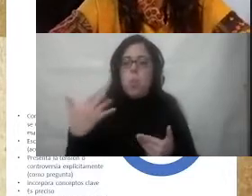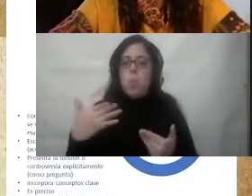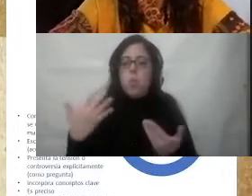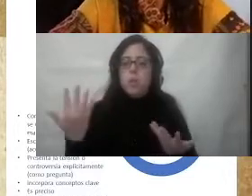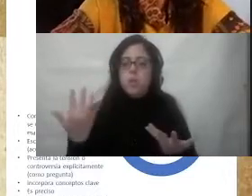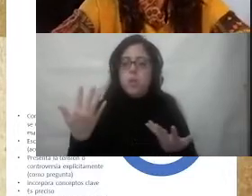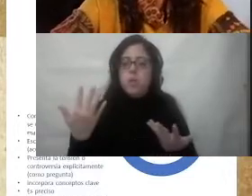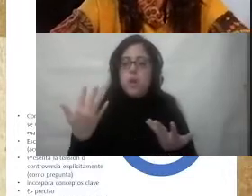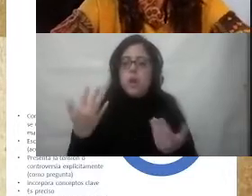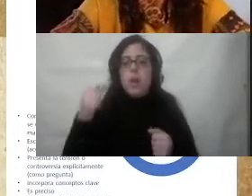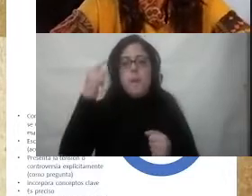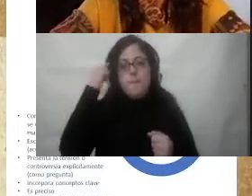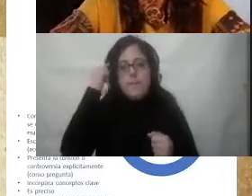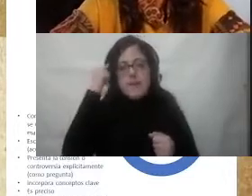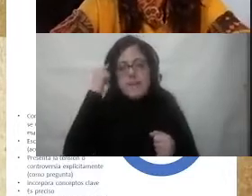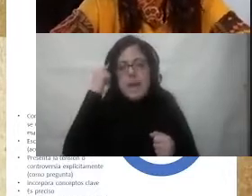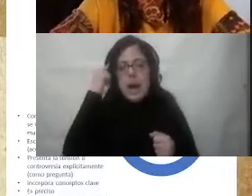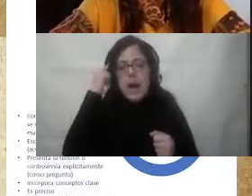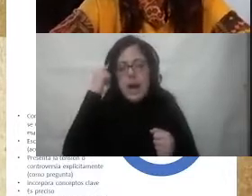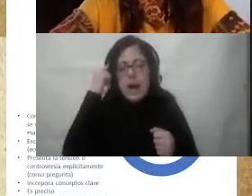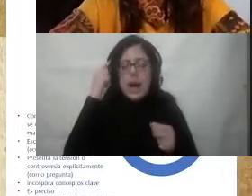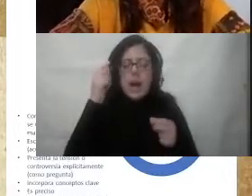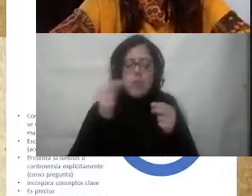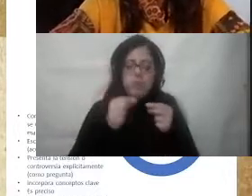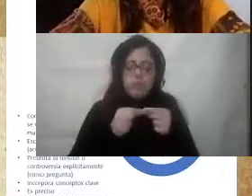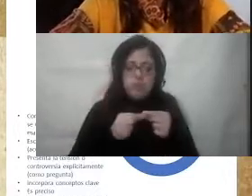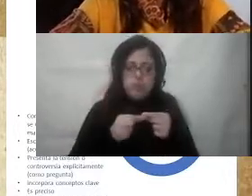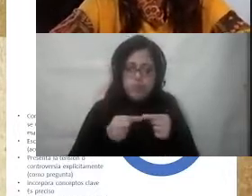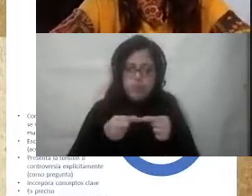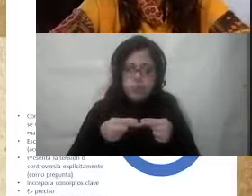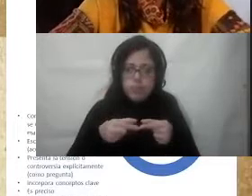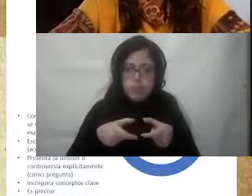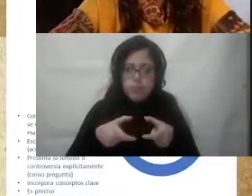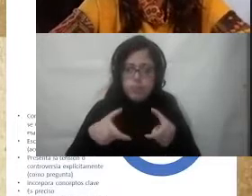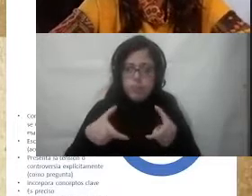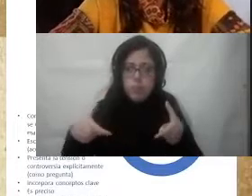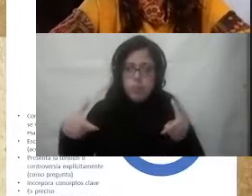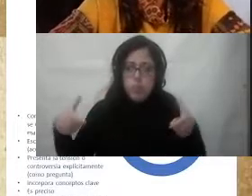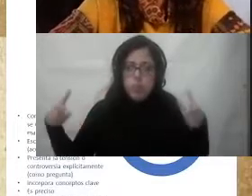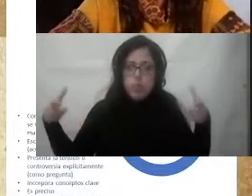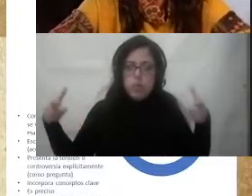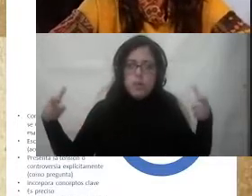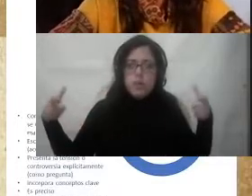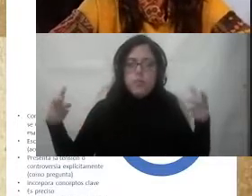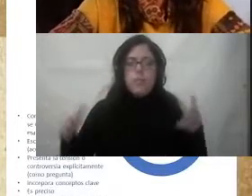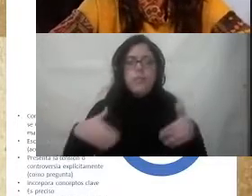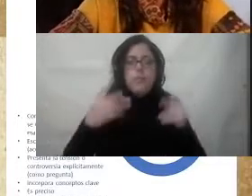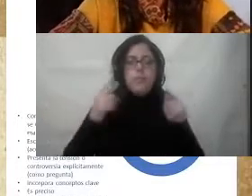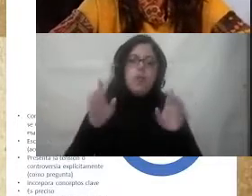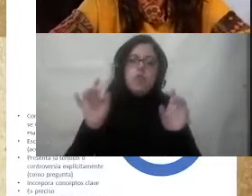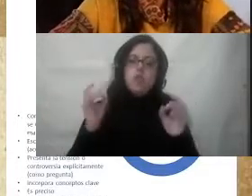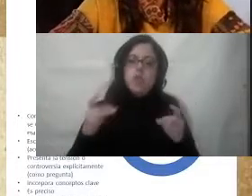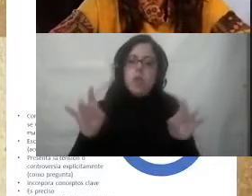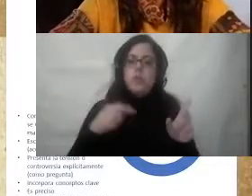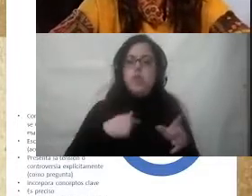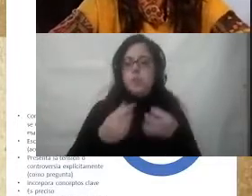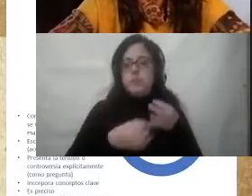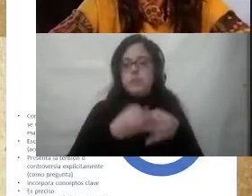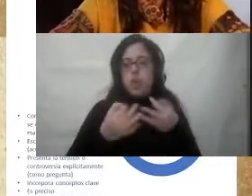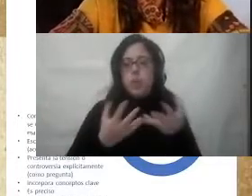lo micro, ¿ya? Y después ir avanzando hacia los otros niveles. Eso básicamente podría comentar.